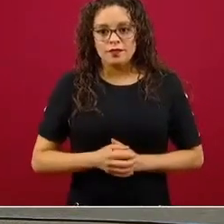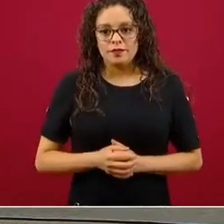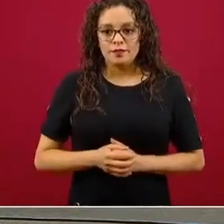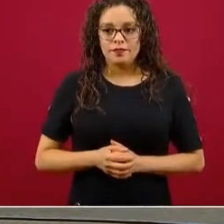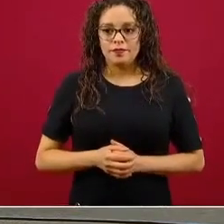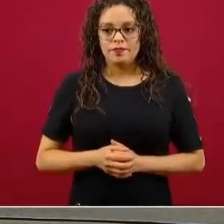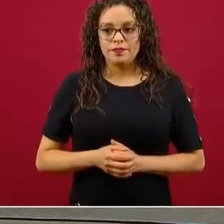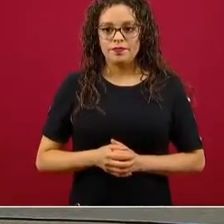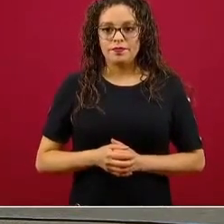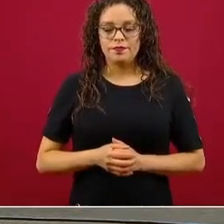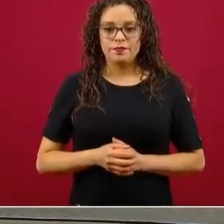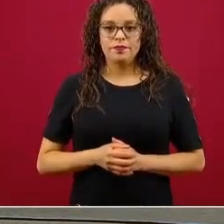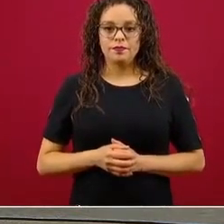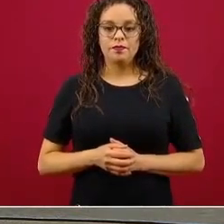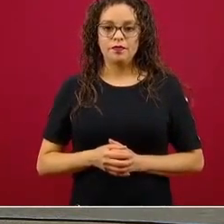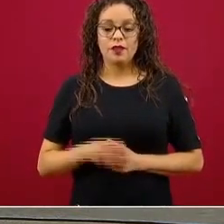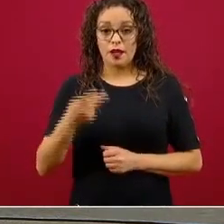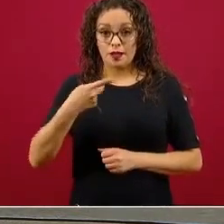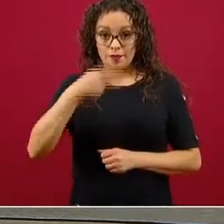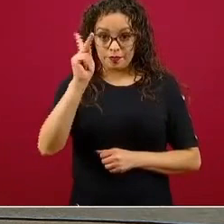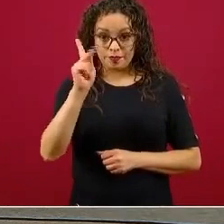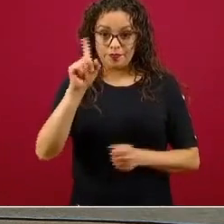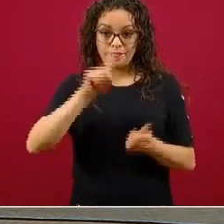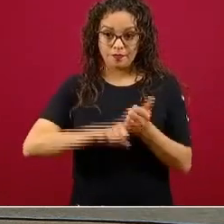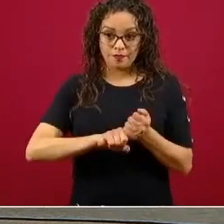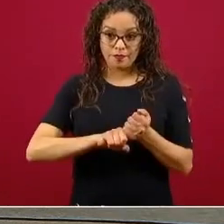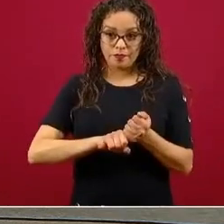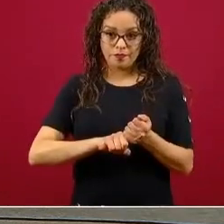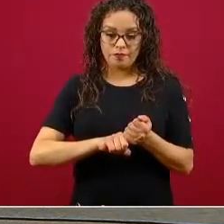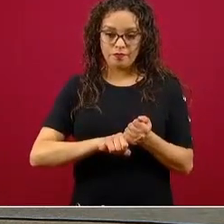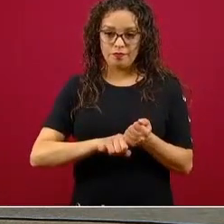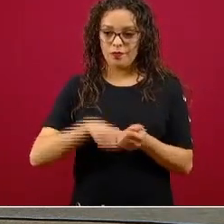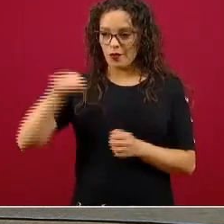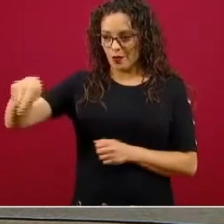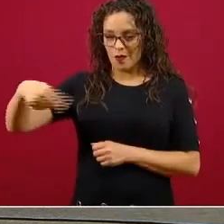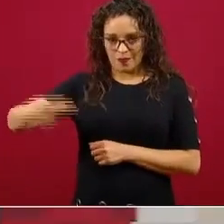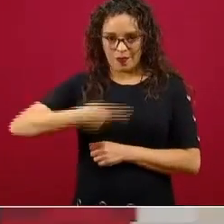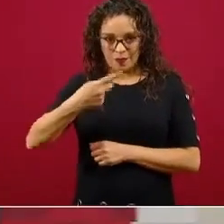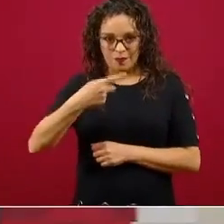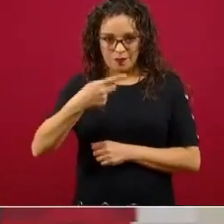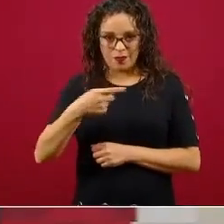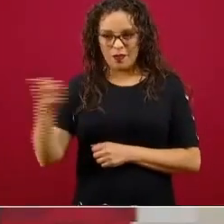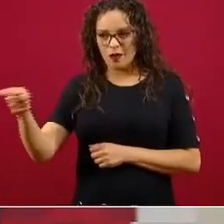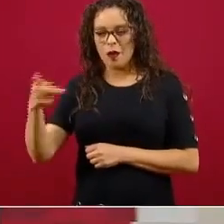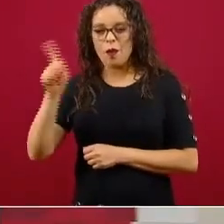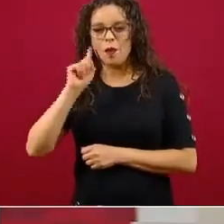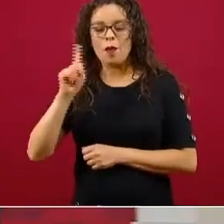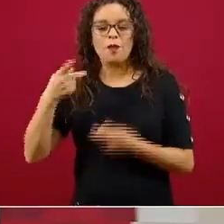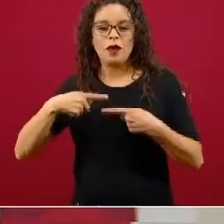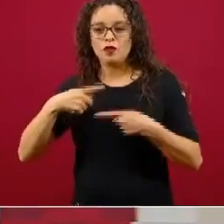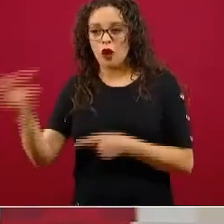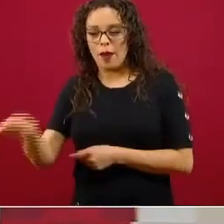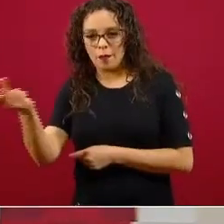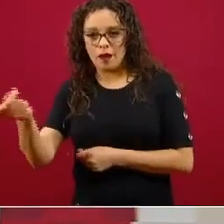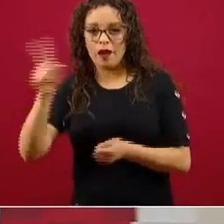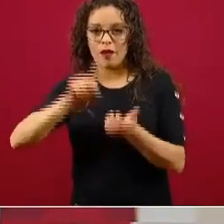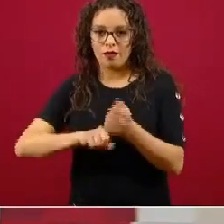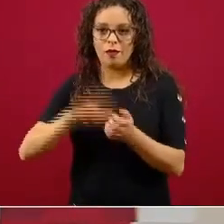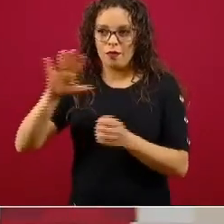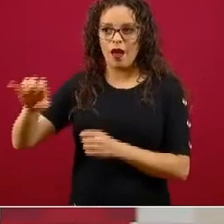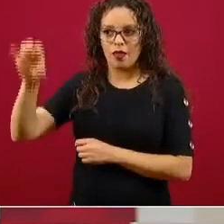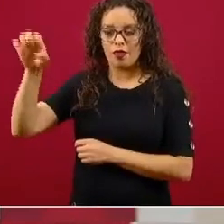escribe, seguramente por la edad que me está relatando, es si debe preocuparse o no de que va a tener una enfermedad